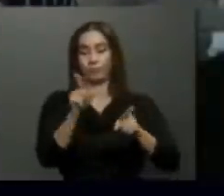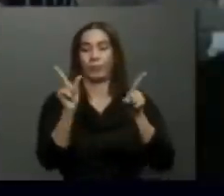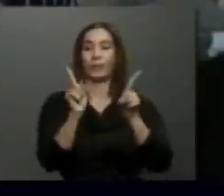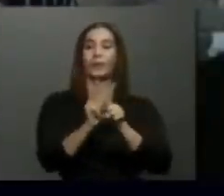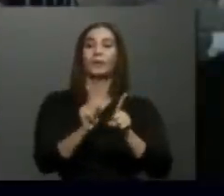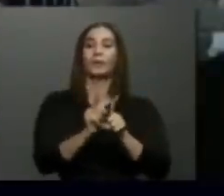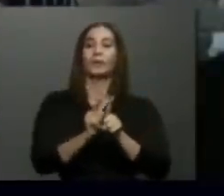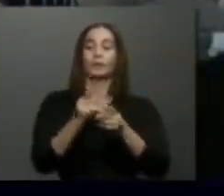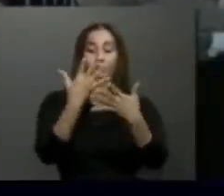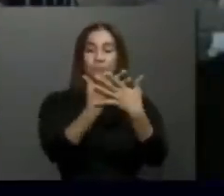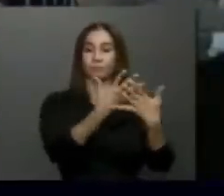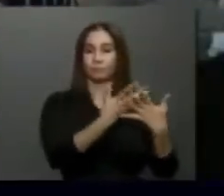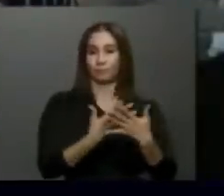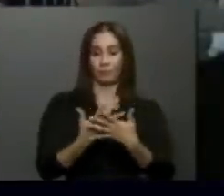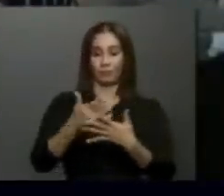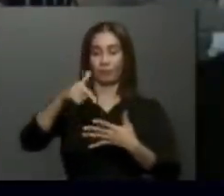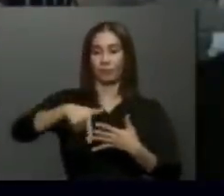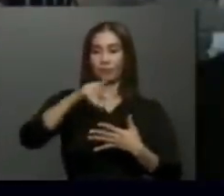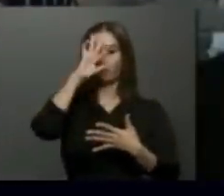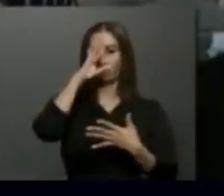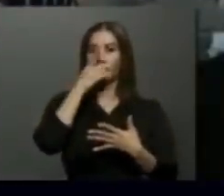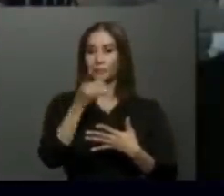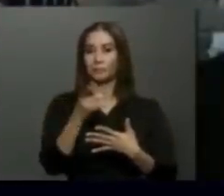a las cárceles del país.